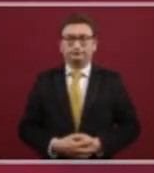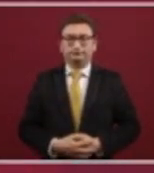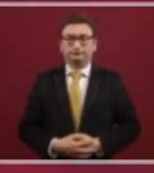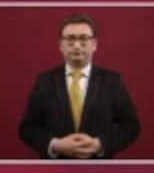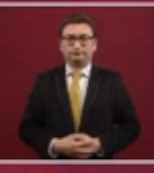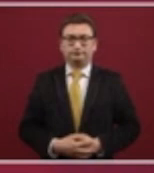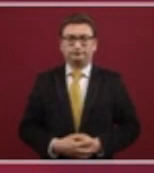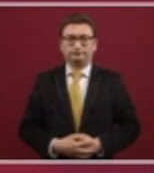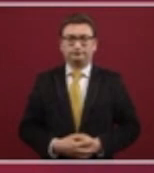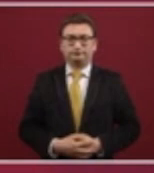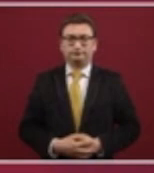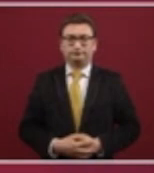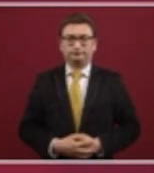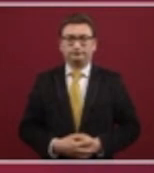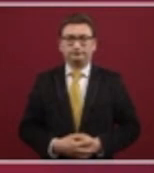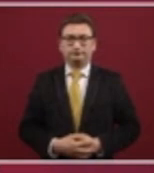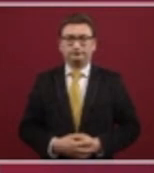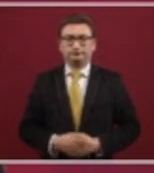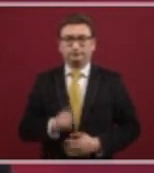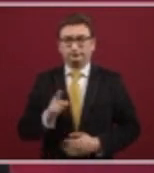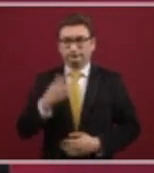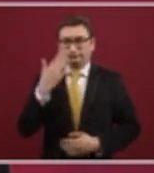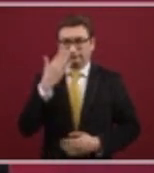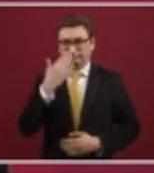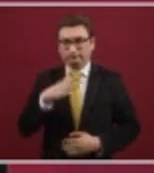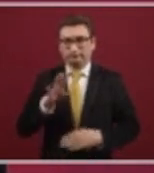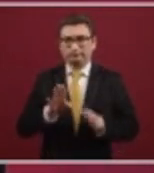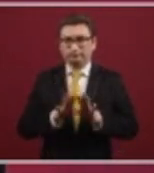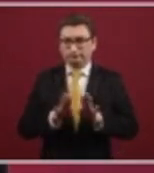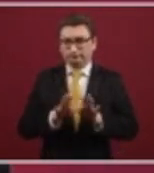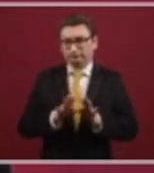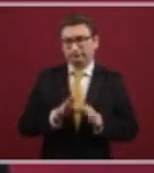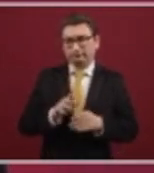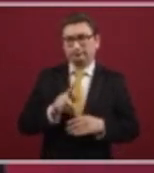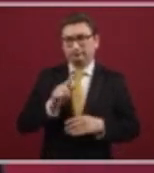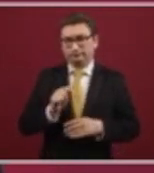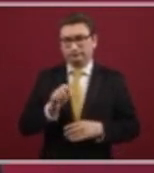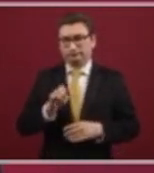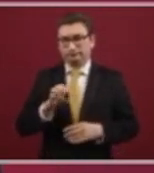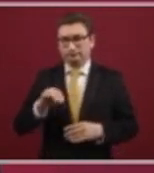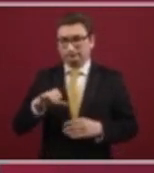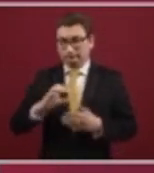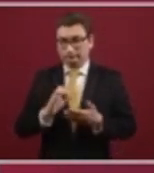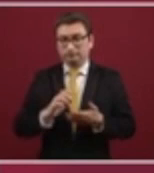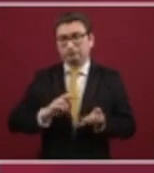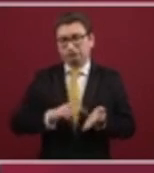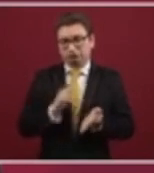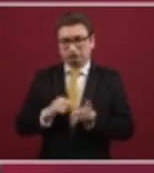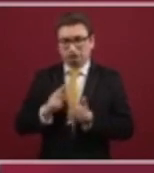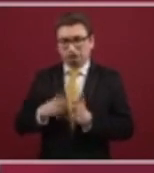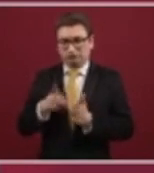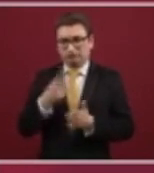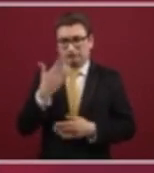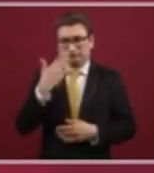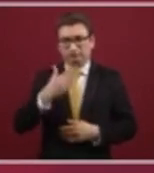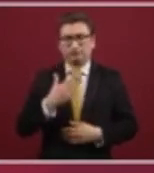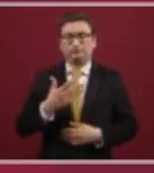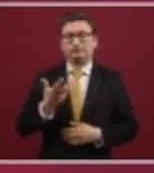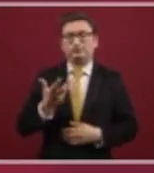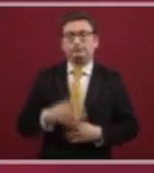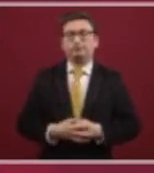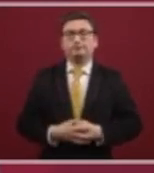ratificó el Tratado de Libre Comercio con Estados Unidos y con